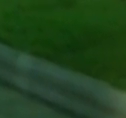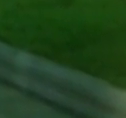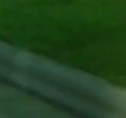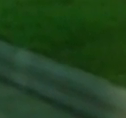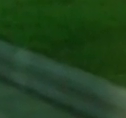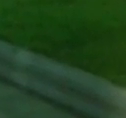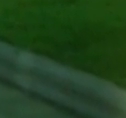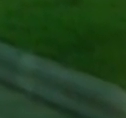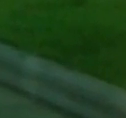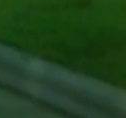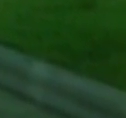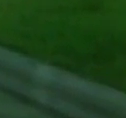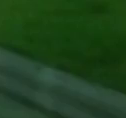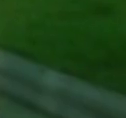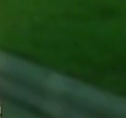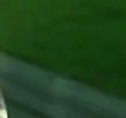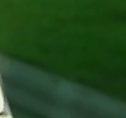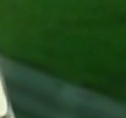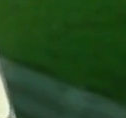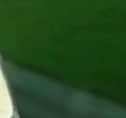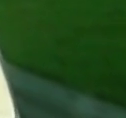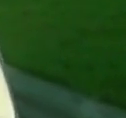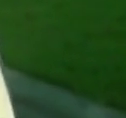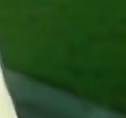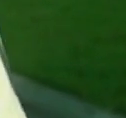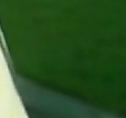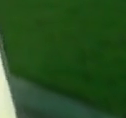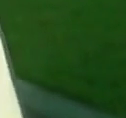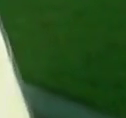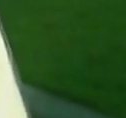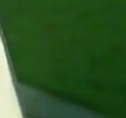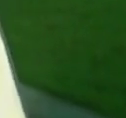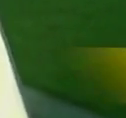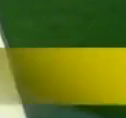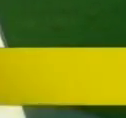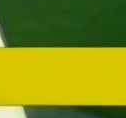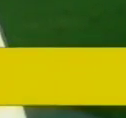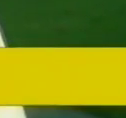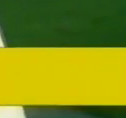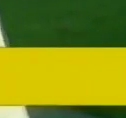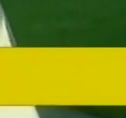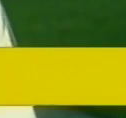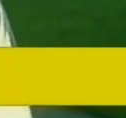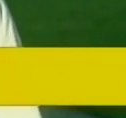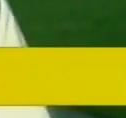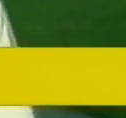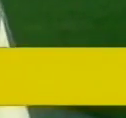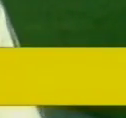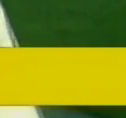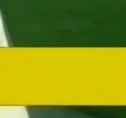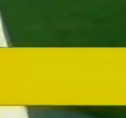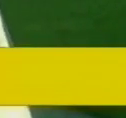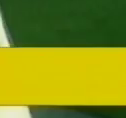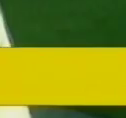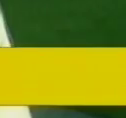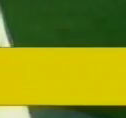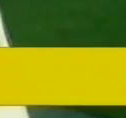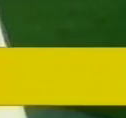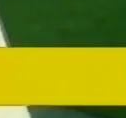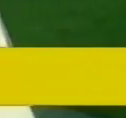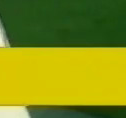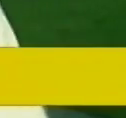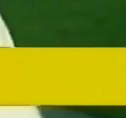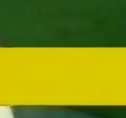Nacional Constituyente, pues, quien inicialmente indica que esta ley busca garantizar la ley de